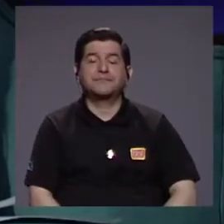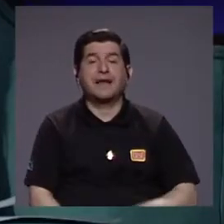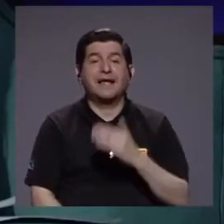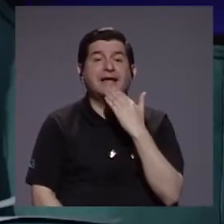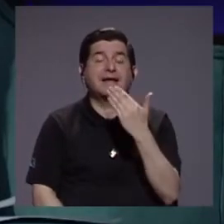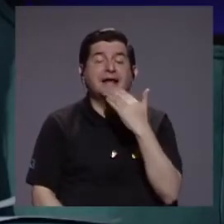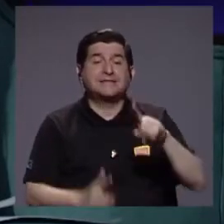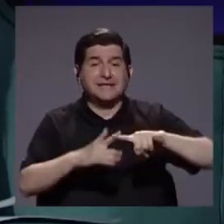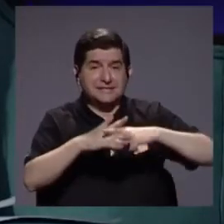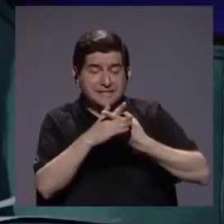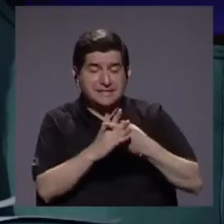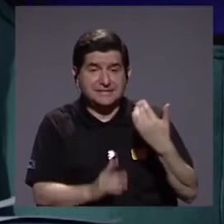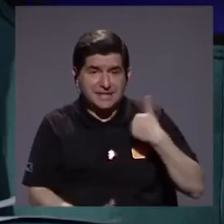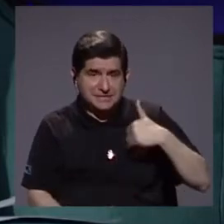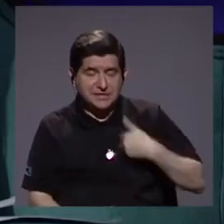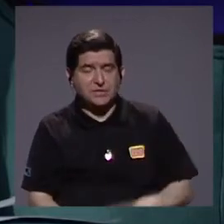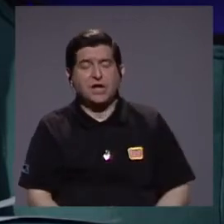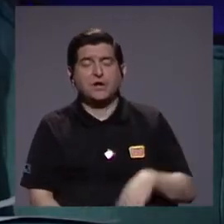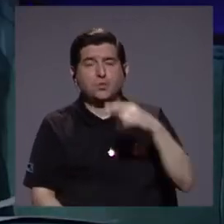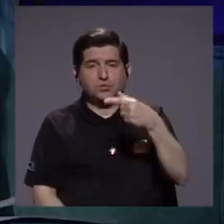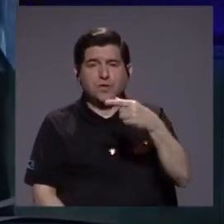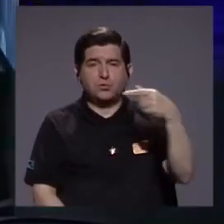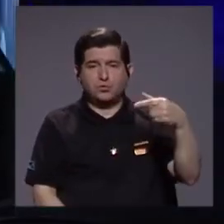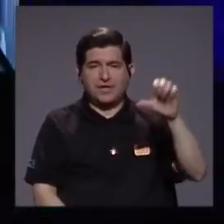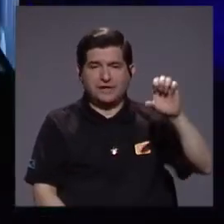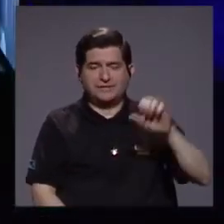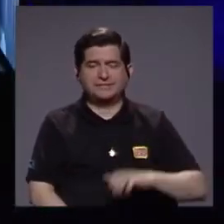Gracias. Iniciamos con el señor Gustavo Gutiérrez.